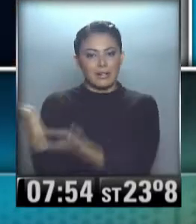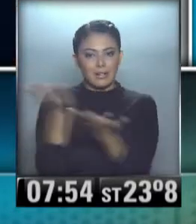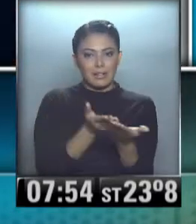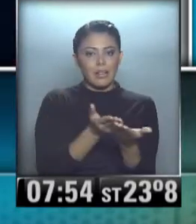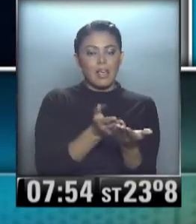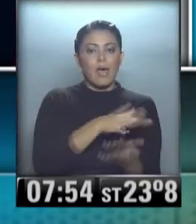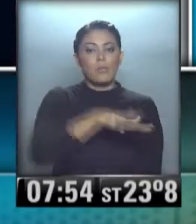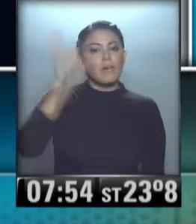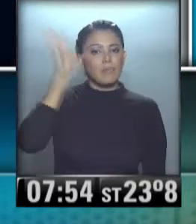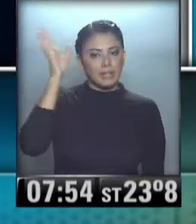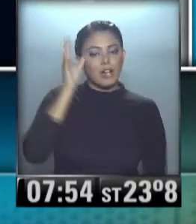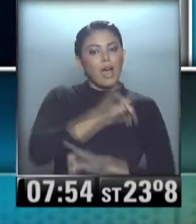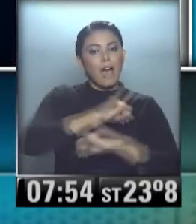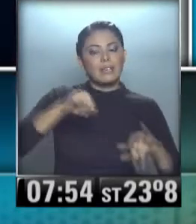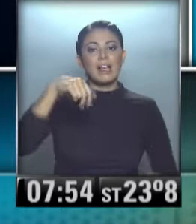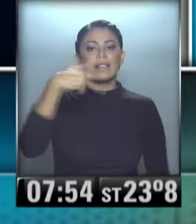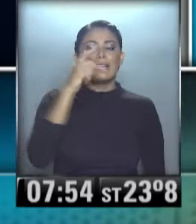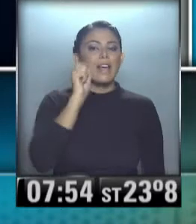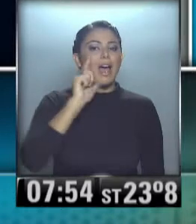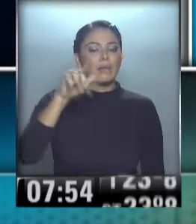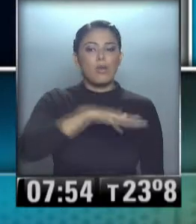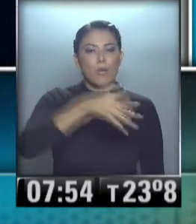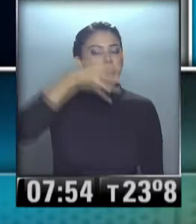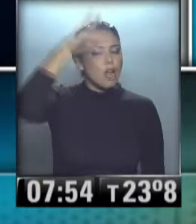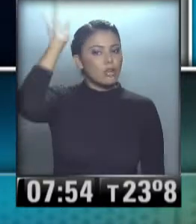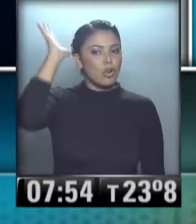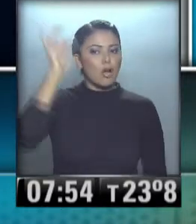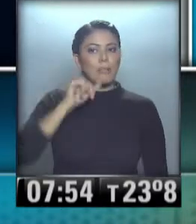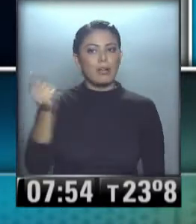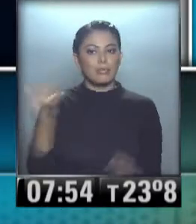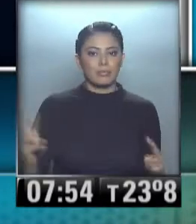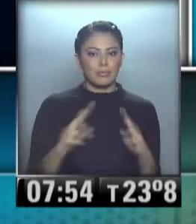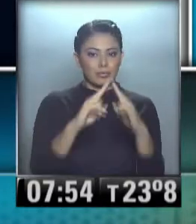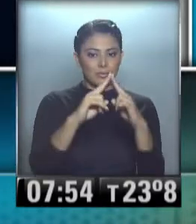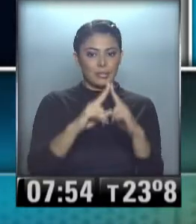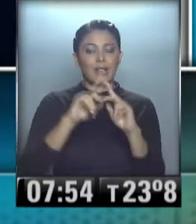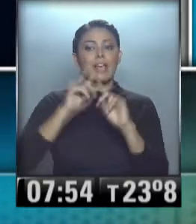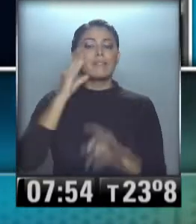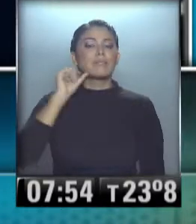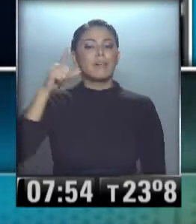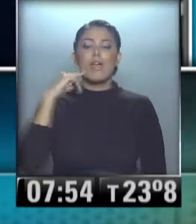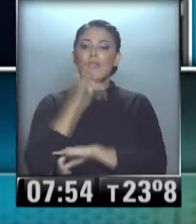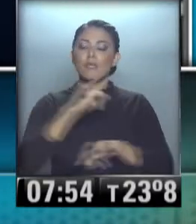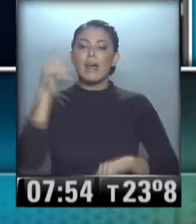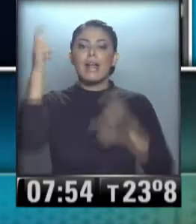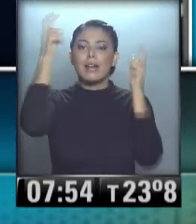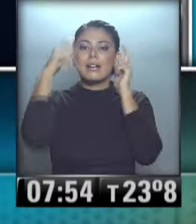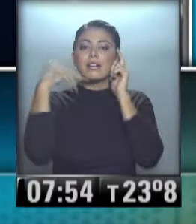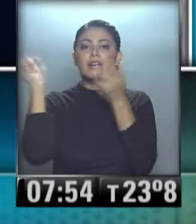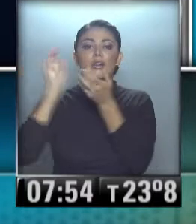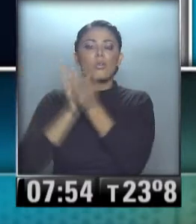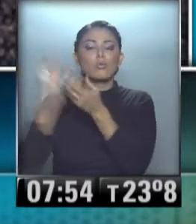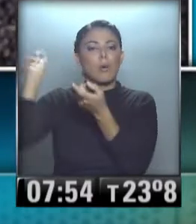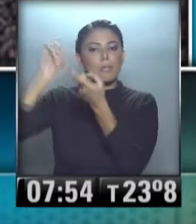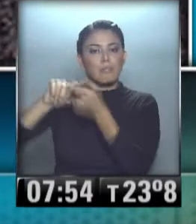el encuentro que tendrá lugar el 3 de abril en Roma. Desde el Palacio de Buckingham se informó que la Reina Isabel II va a asistir acompañada por su marido,